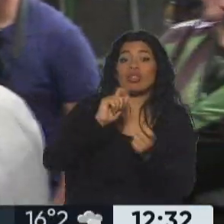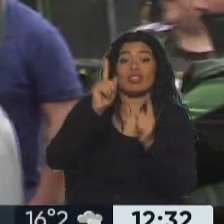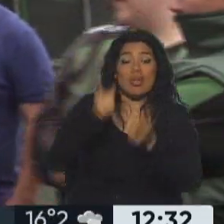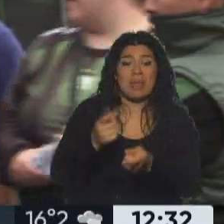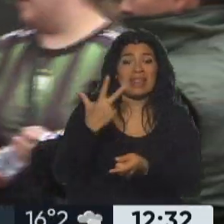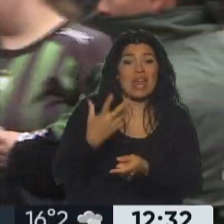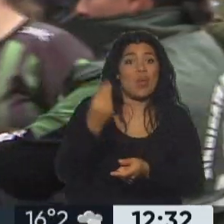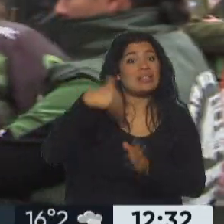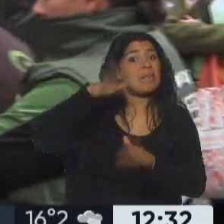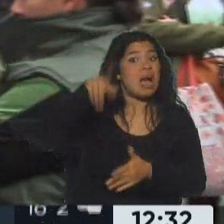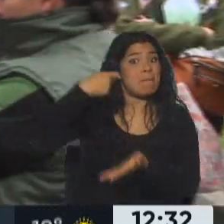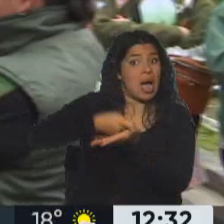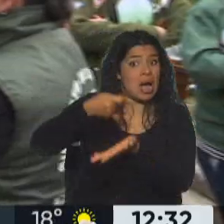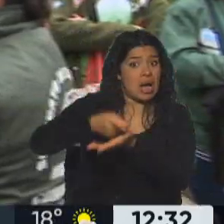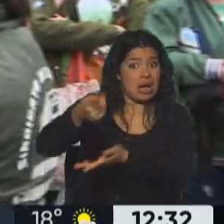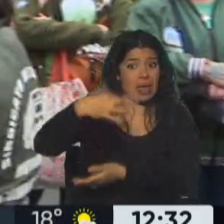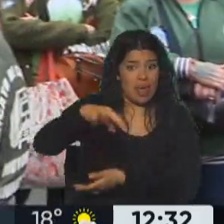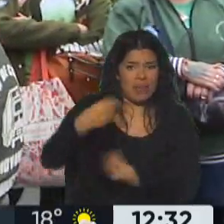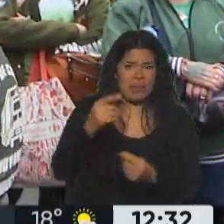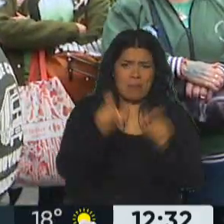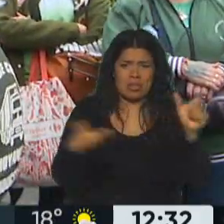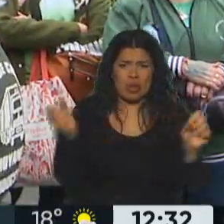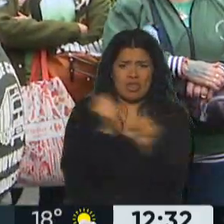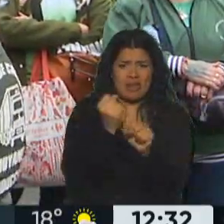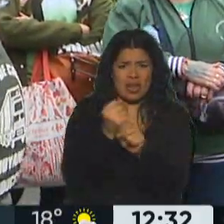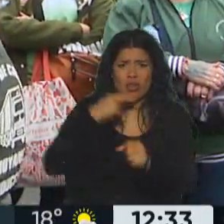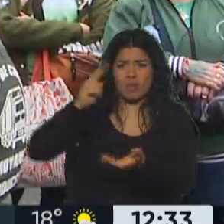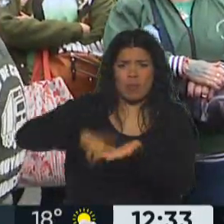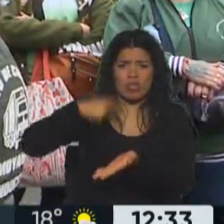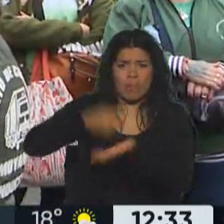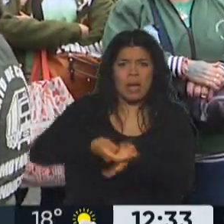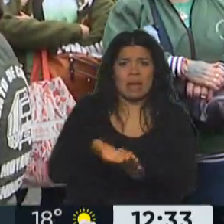veces más de lo que sale dejar de pagar ganancias a los trabajadores, así que esperemos que acompañen.